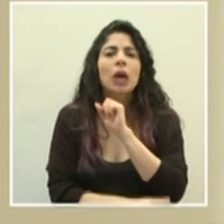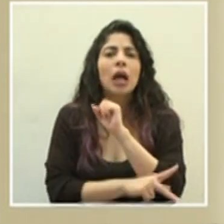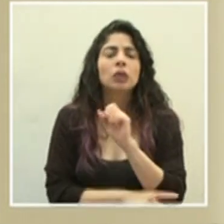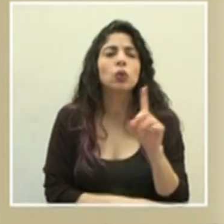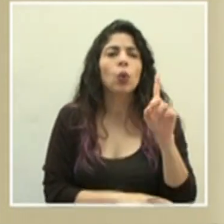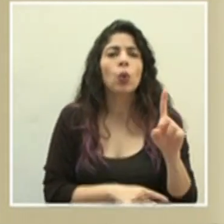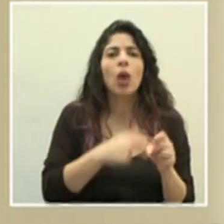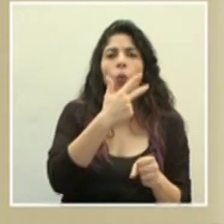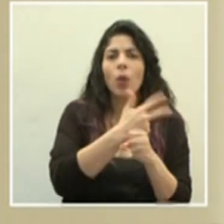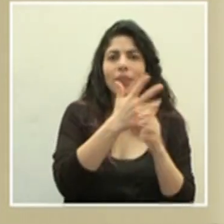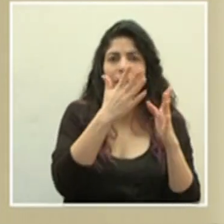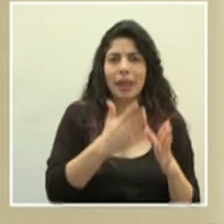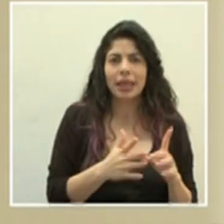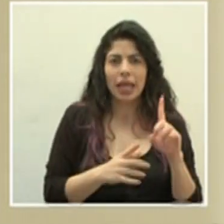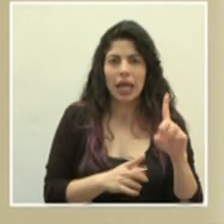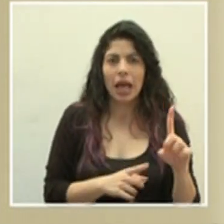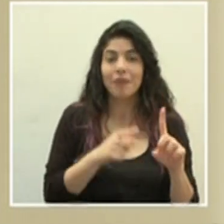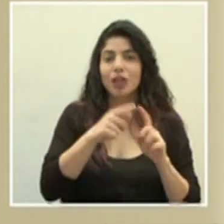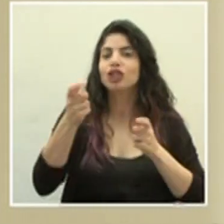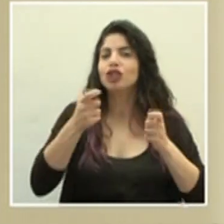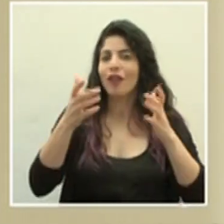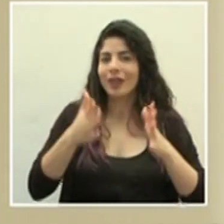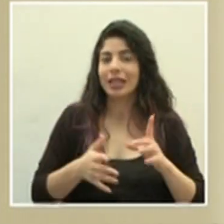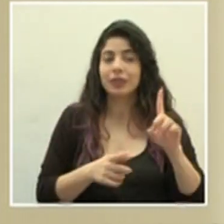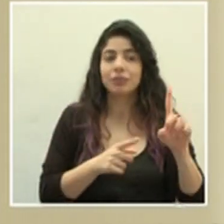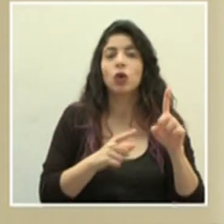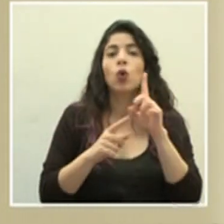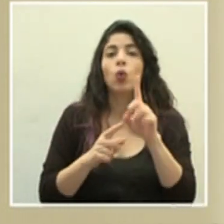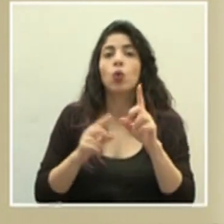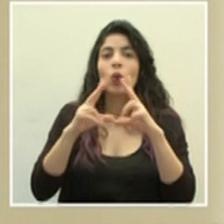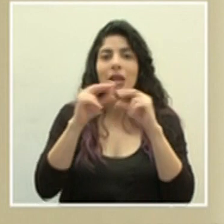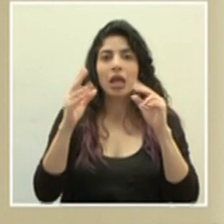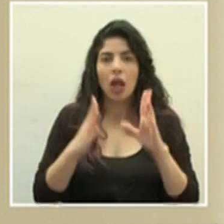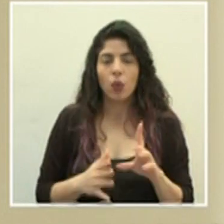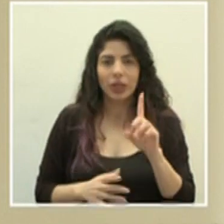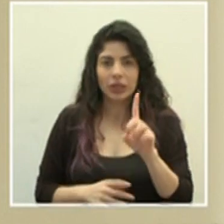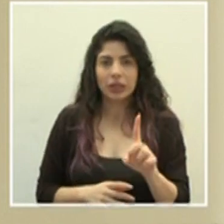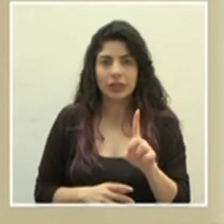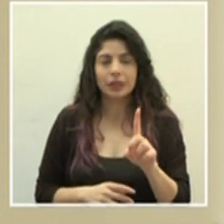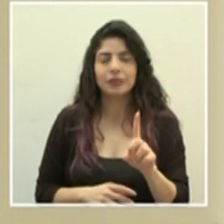una persona guatemalteca, esos son los transportistas, una persona nicaragüense,